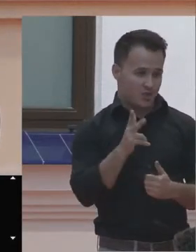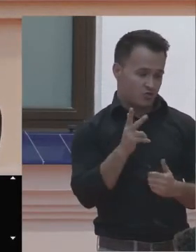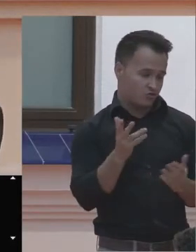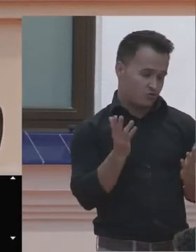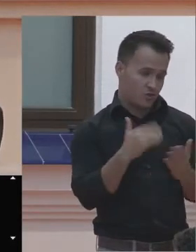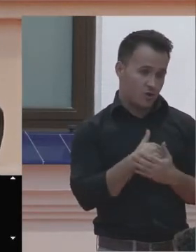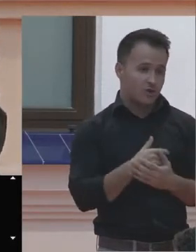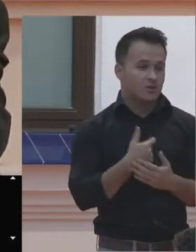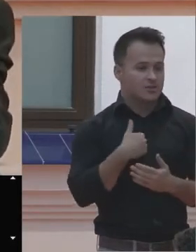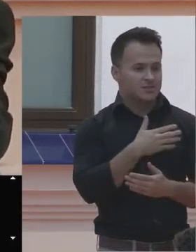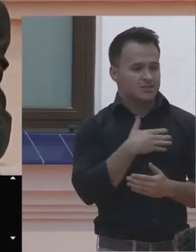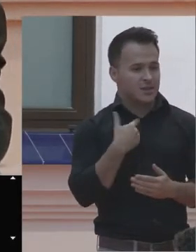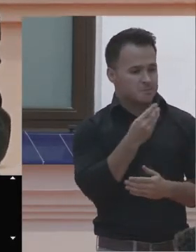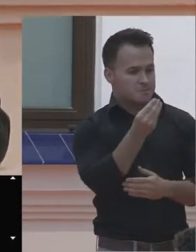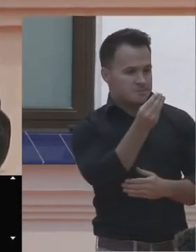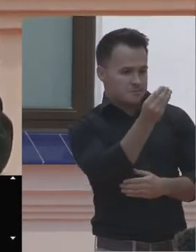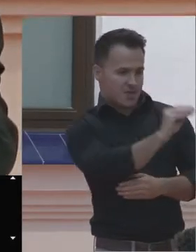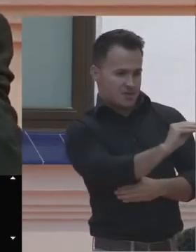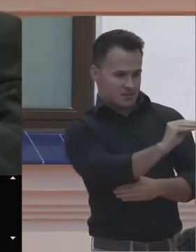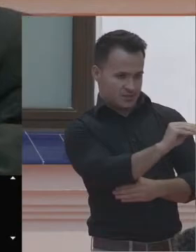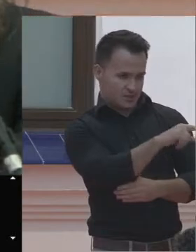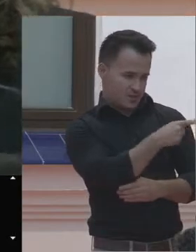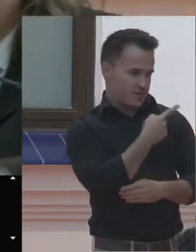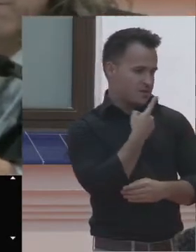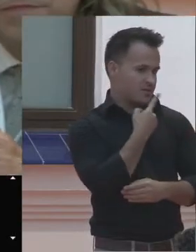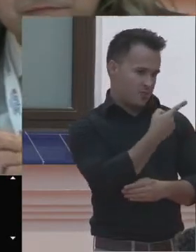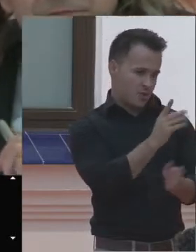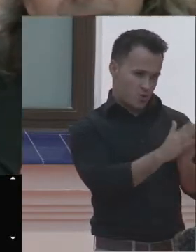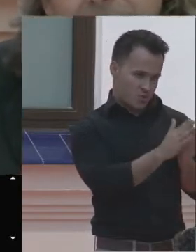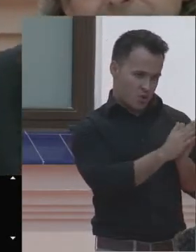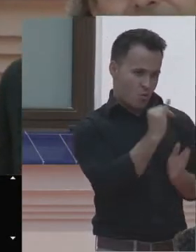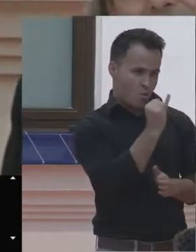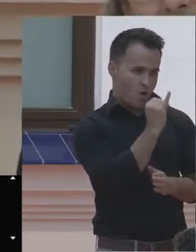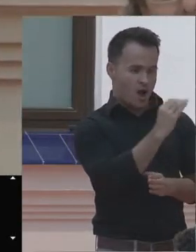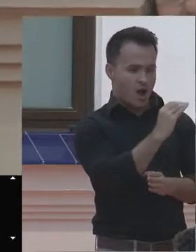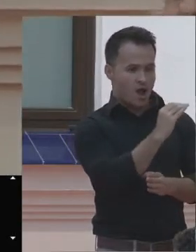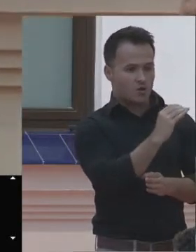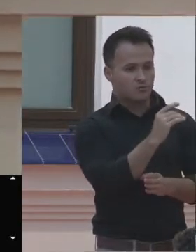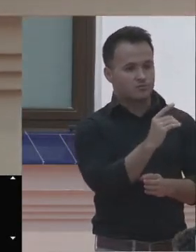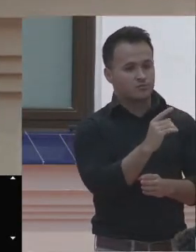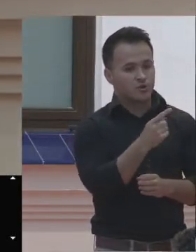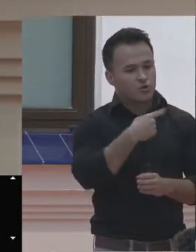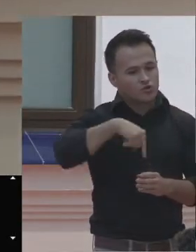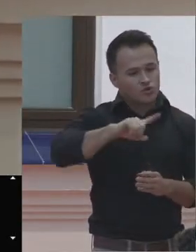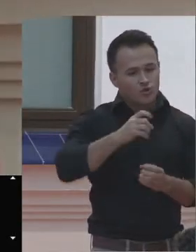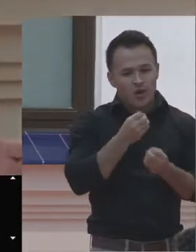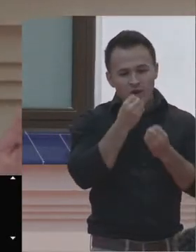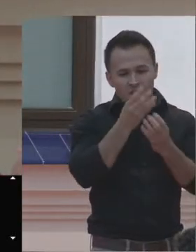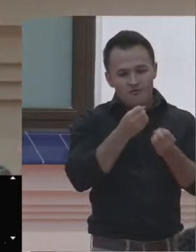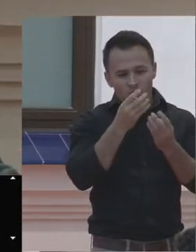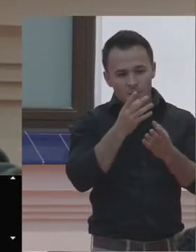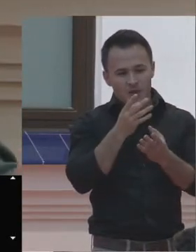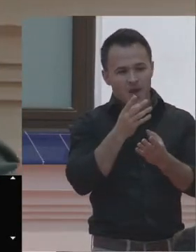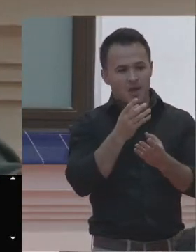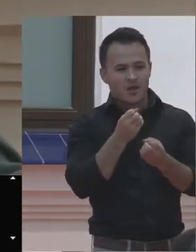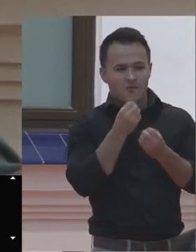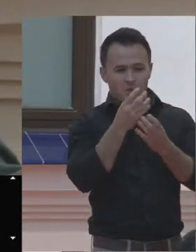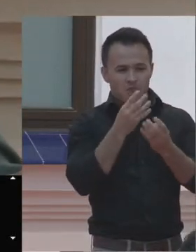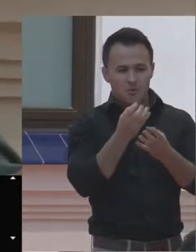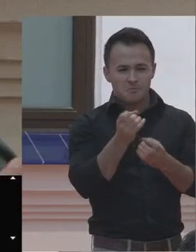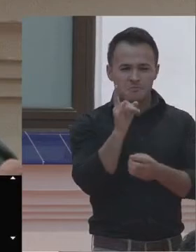Me gustaría completar un poco lo que acaba de decir Juan Carlos. No estamos mal. Es decir,